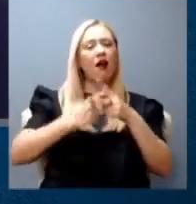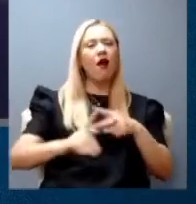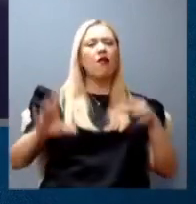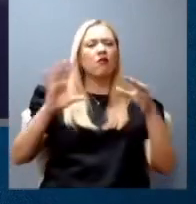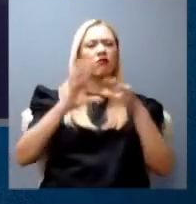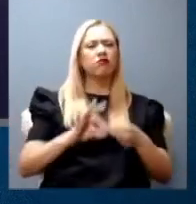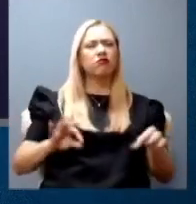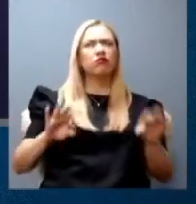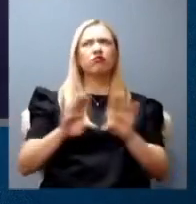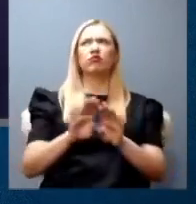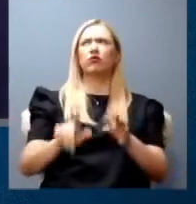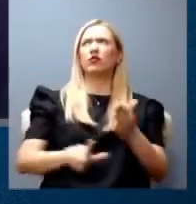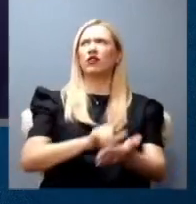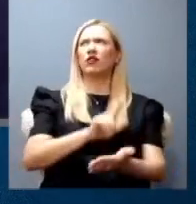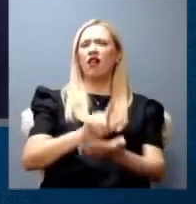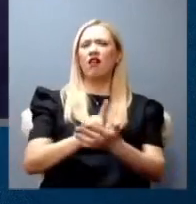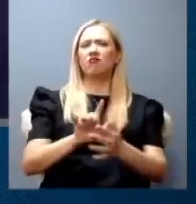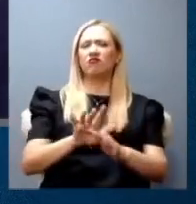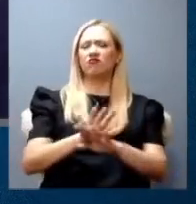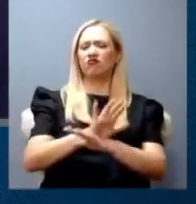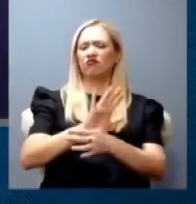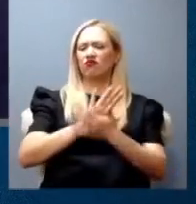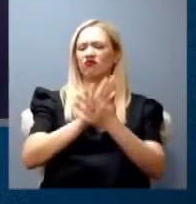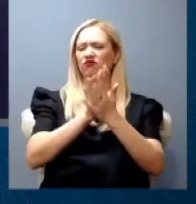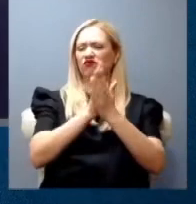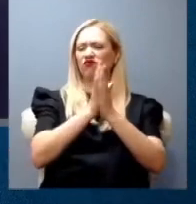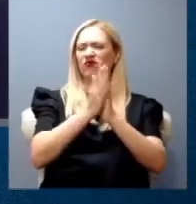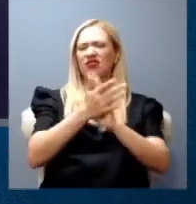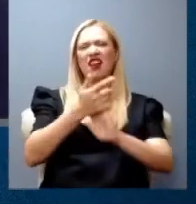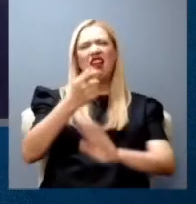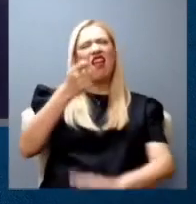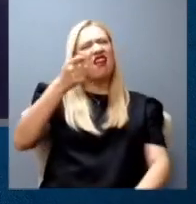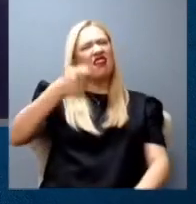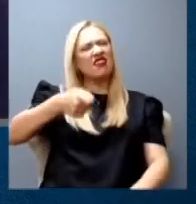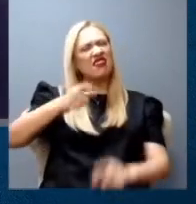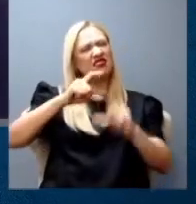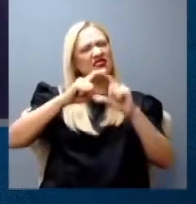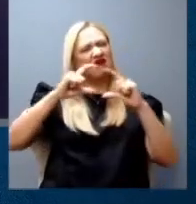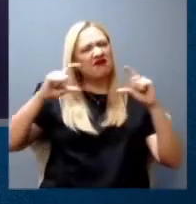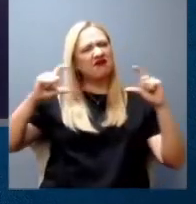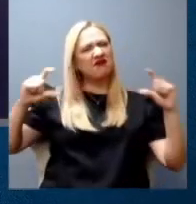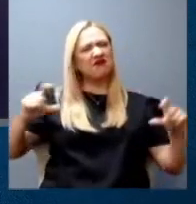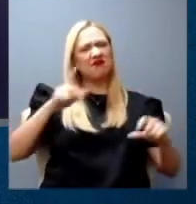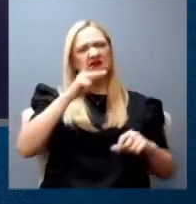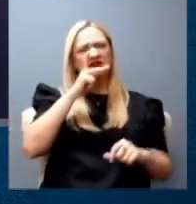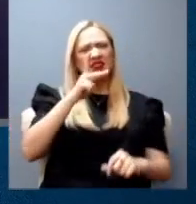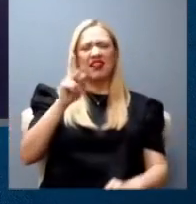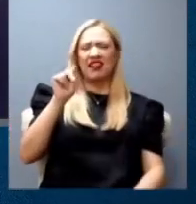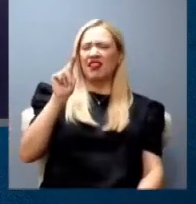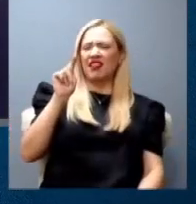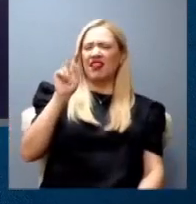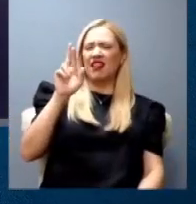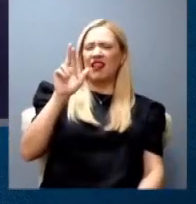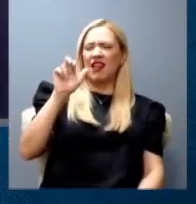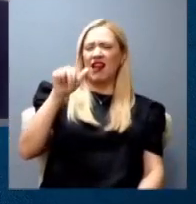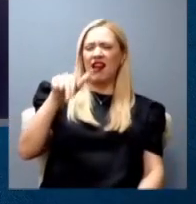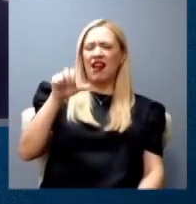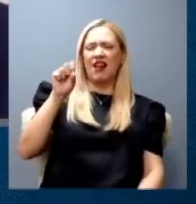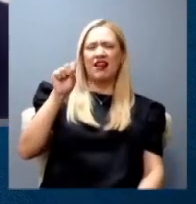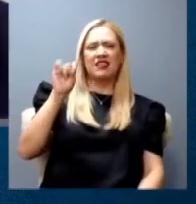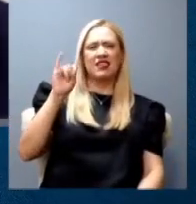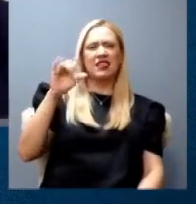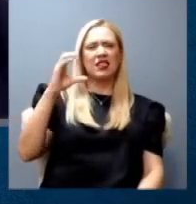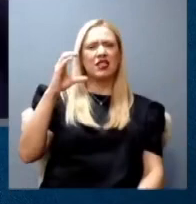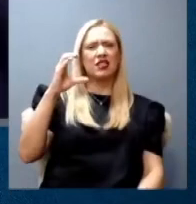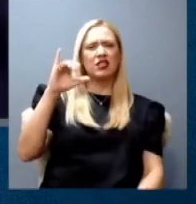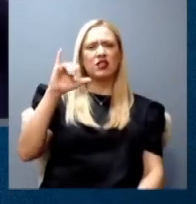justicia transicional contigo. Si nos pudieras explicar qué es la justicia transicional y si existe una sola definición aceptada